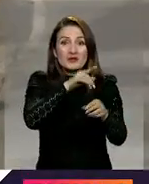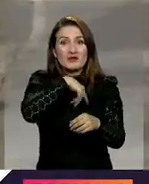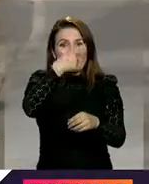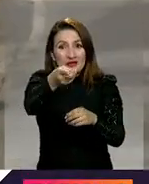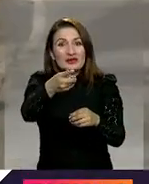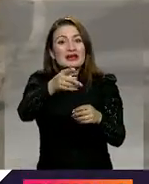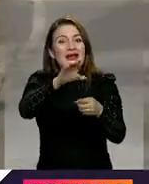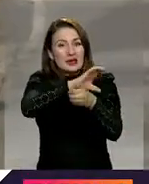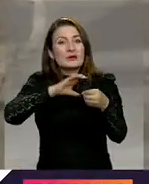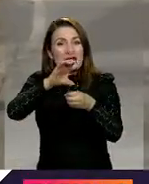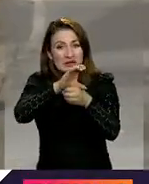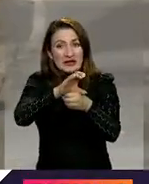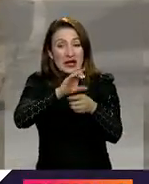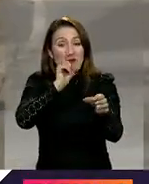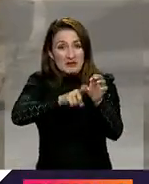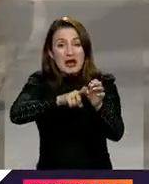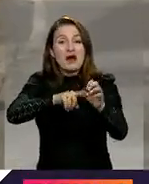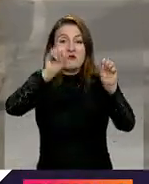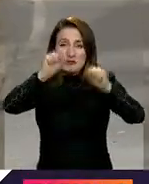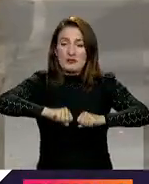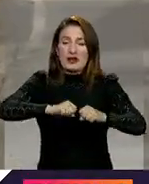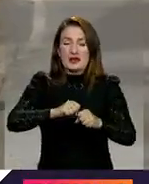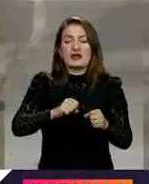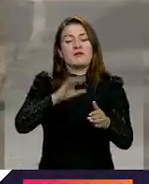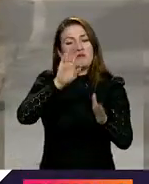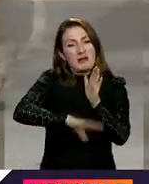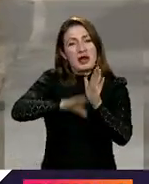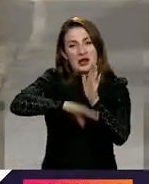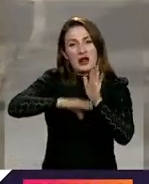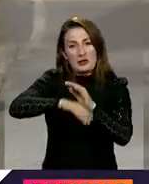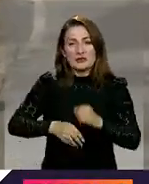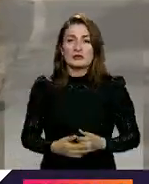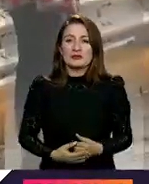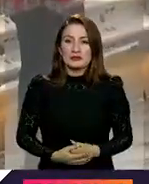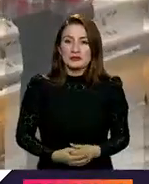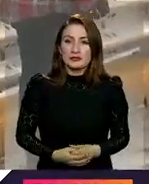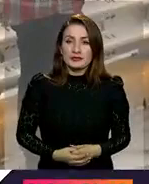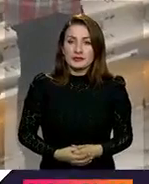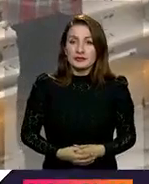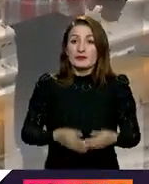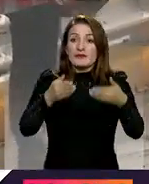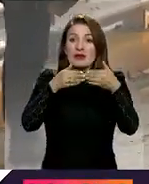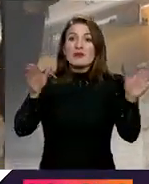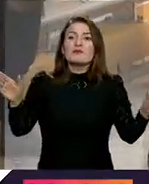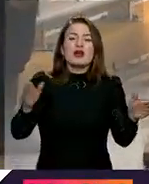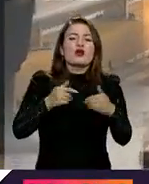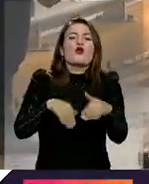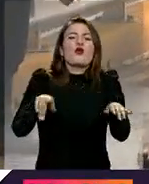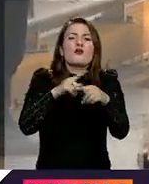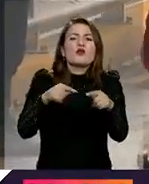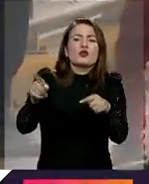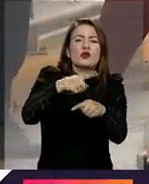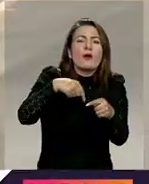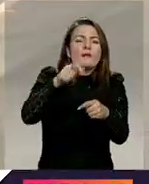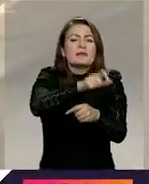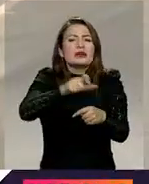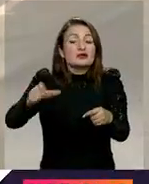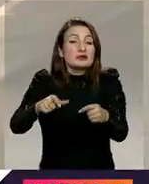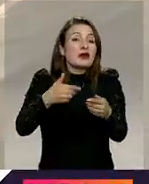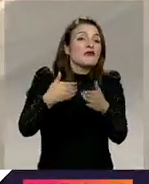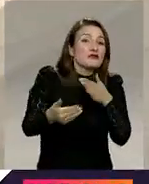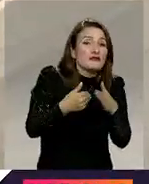vehículo en el departamento de Cundinamarca y puedan obtener este tipo de descuentos tributarios. La ampliación espera brindar a los contribuyentes